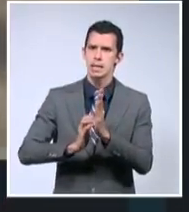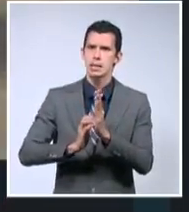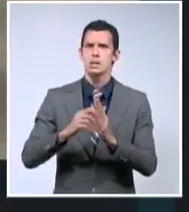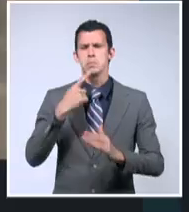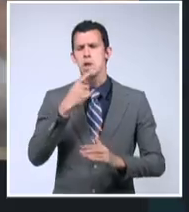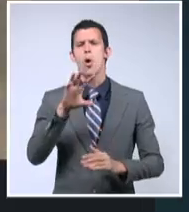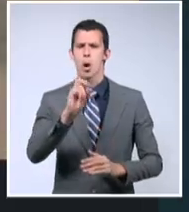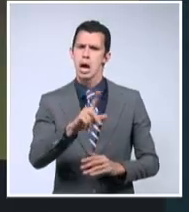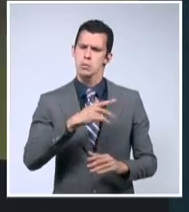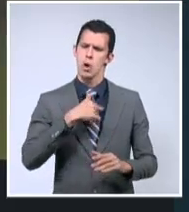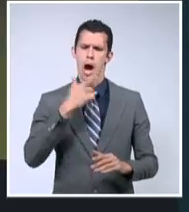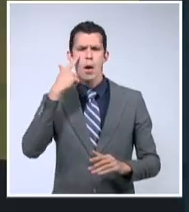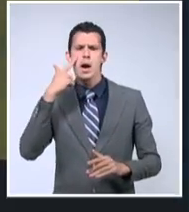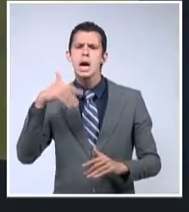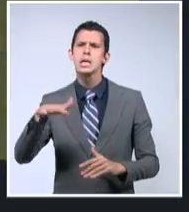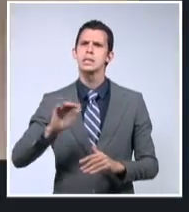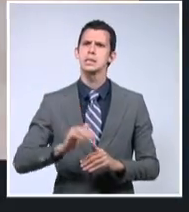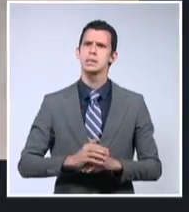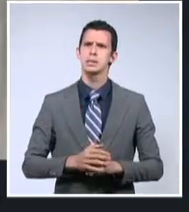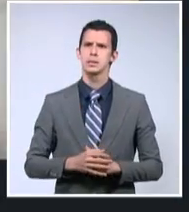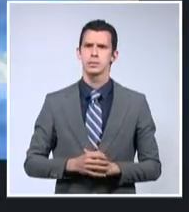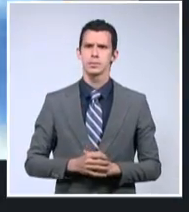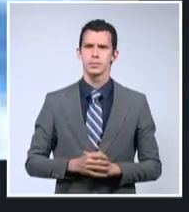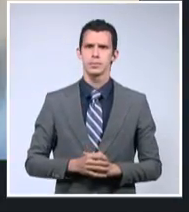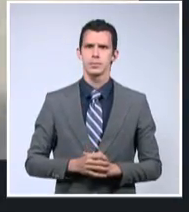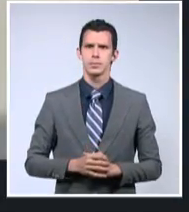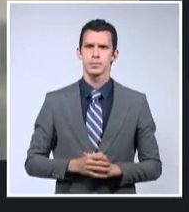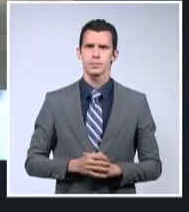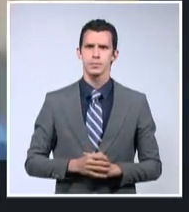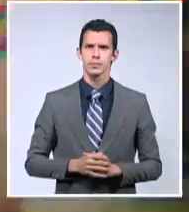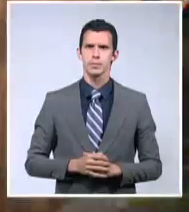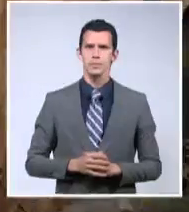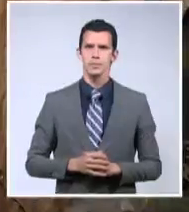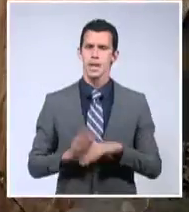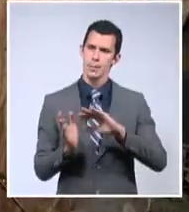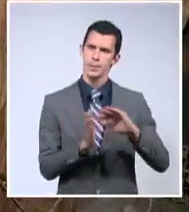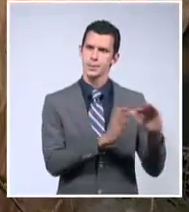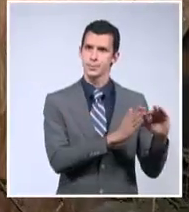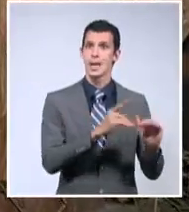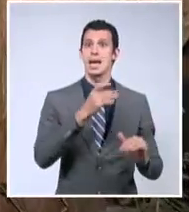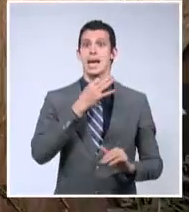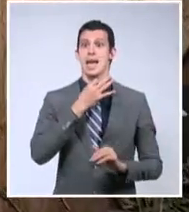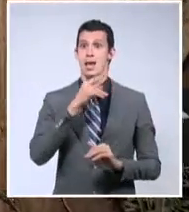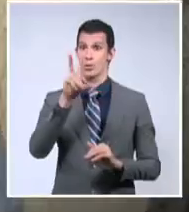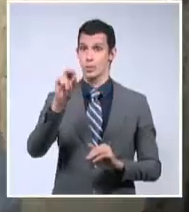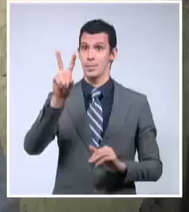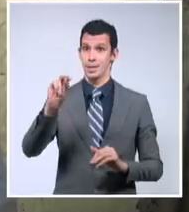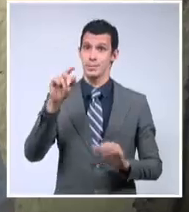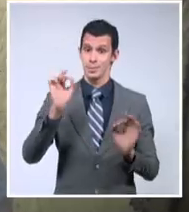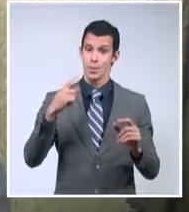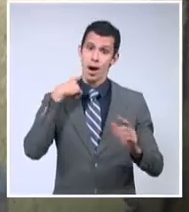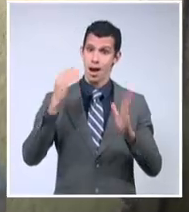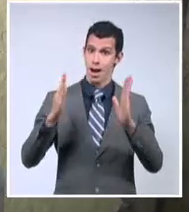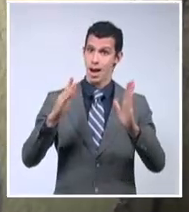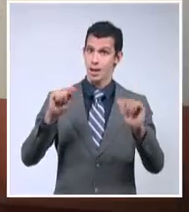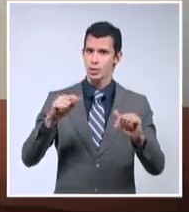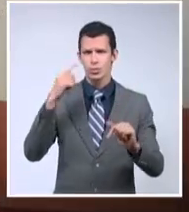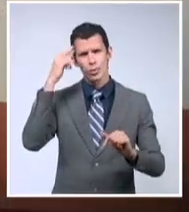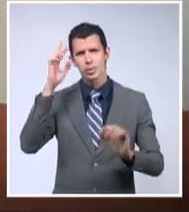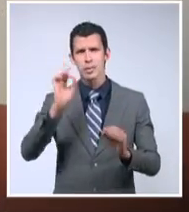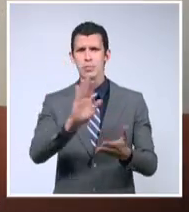En enero de 2020, Cuba denunció una serie de actos vandálicos cometidos contra bustos de José Martí y vallas con imágenes de